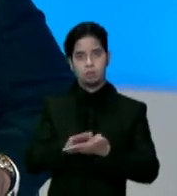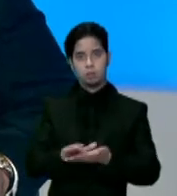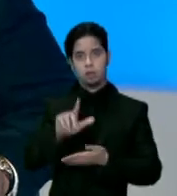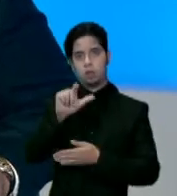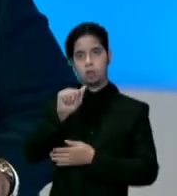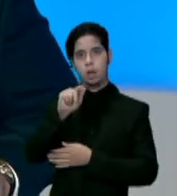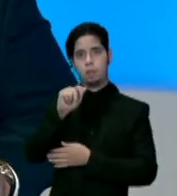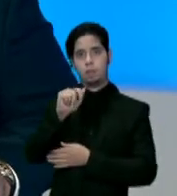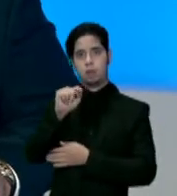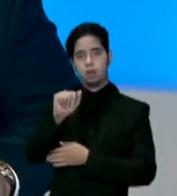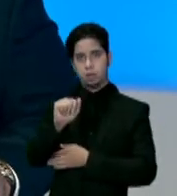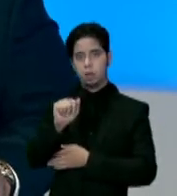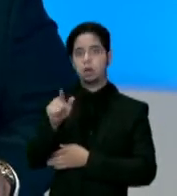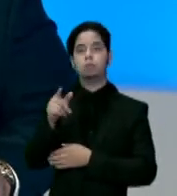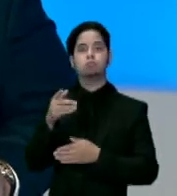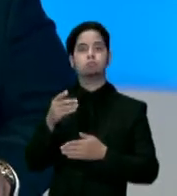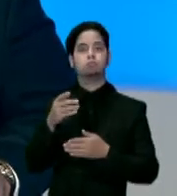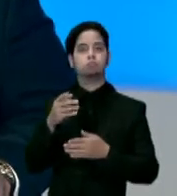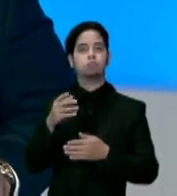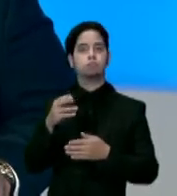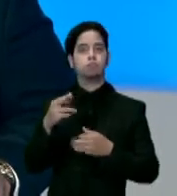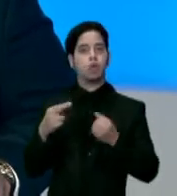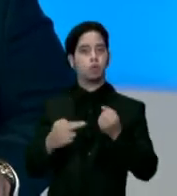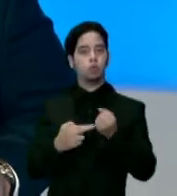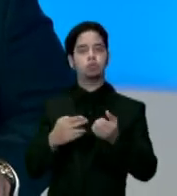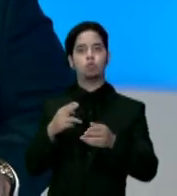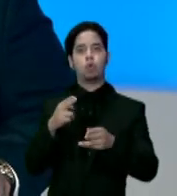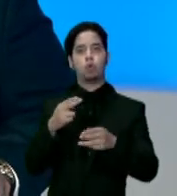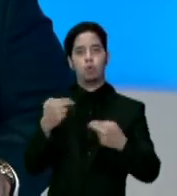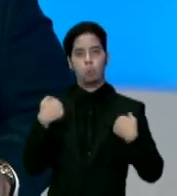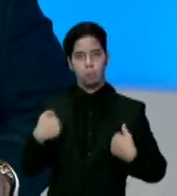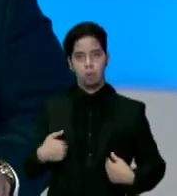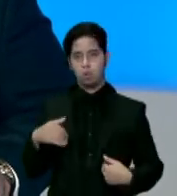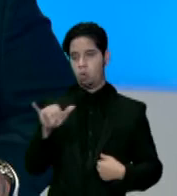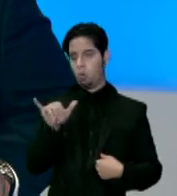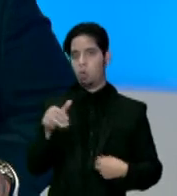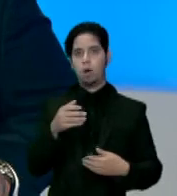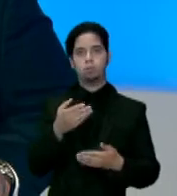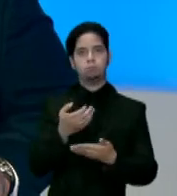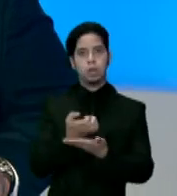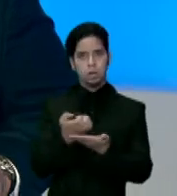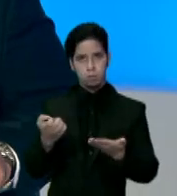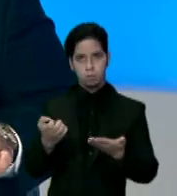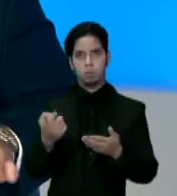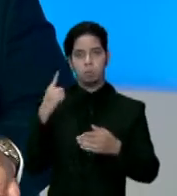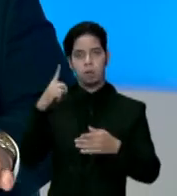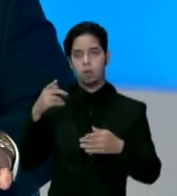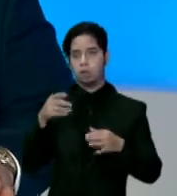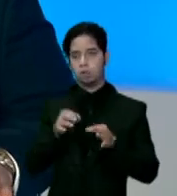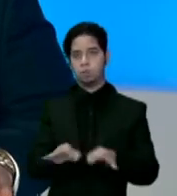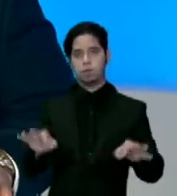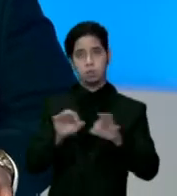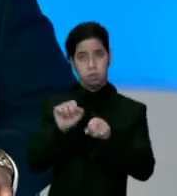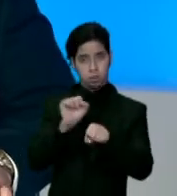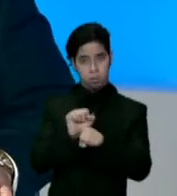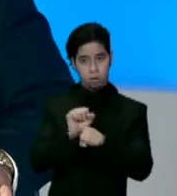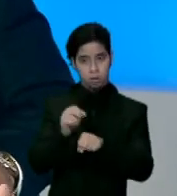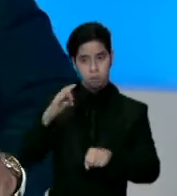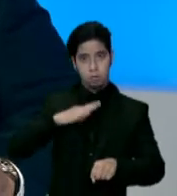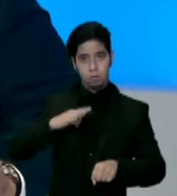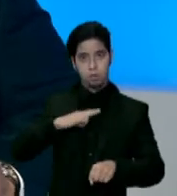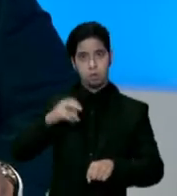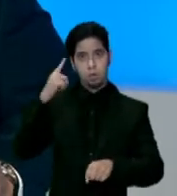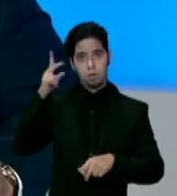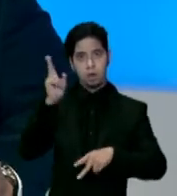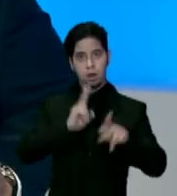Plata. Recursos humanos y maquinaria fueron asignados por el alcalde de este pueblo para realizar el importante trabajo que será de especial beneficio para los abonados